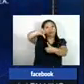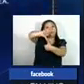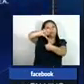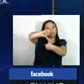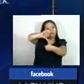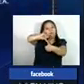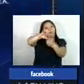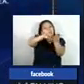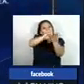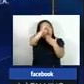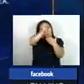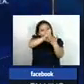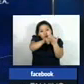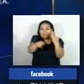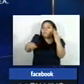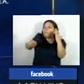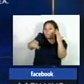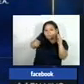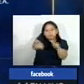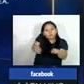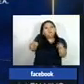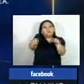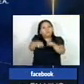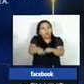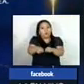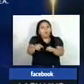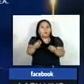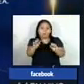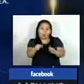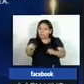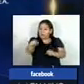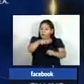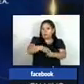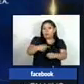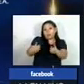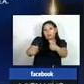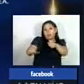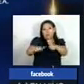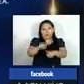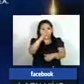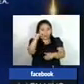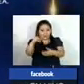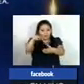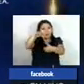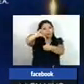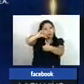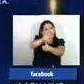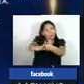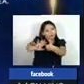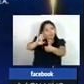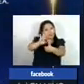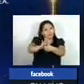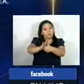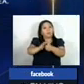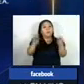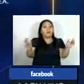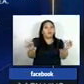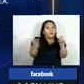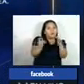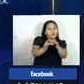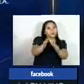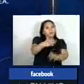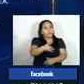de proyectos de tratados y convenios que contribuyan a la satisfacción de las necesidades del área. Participar en las reuniones de